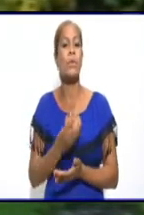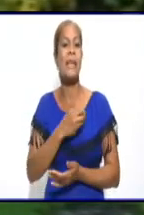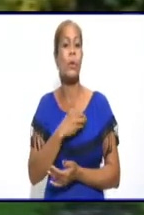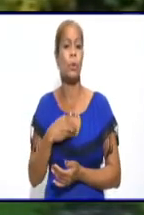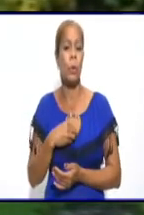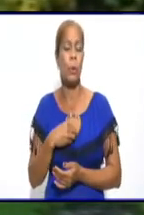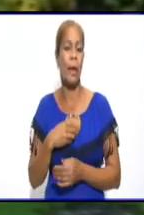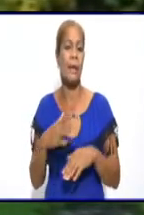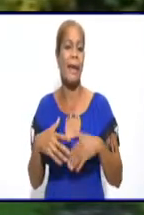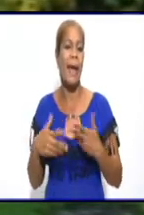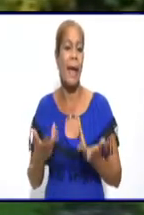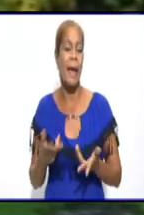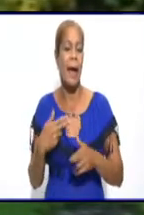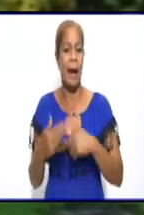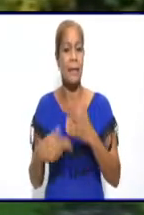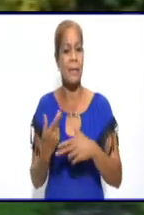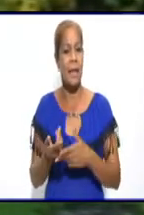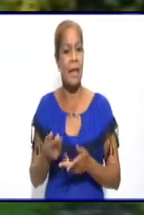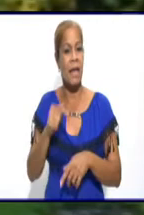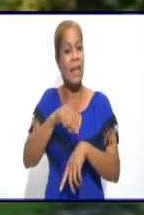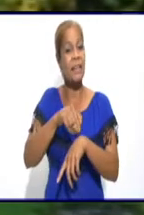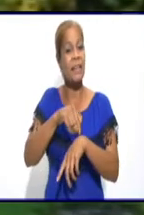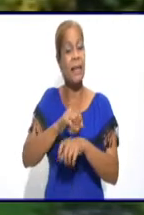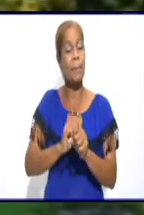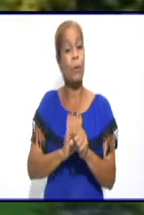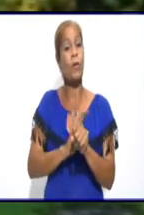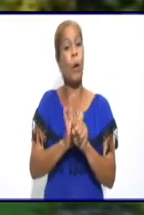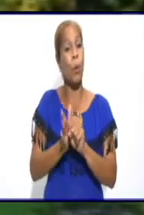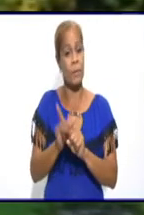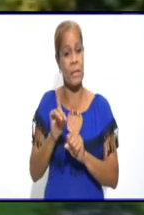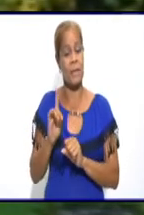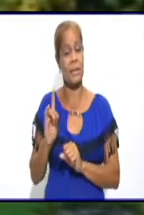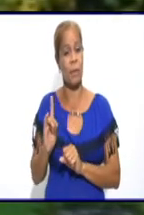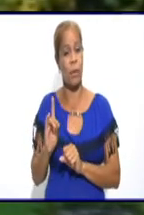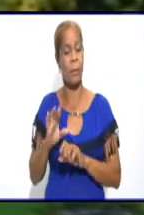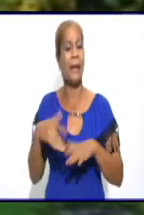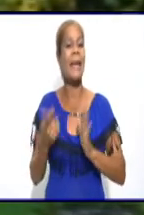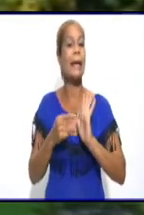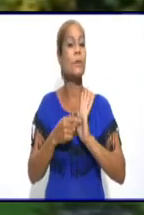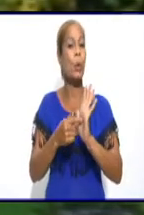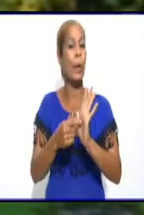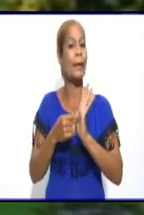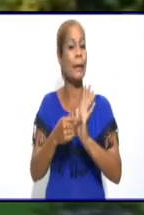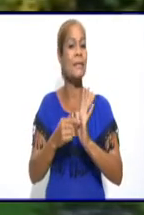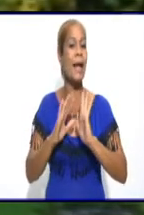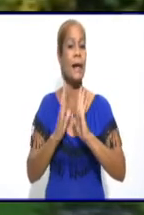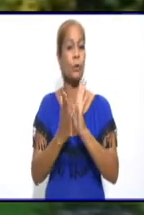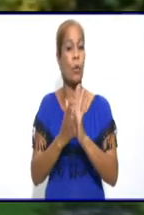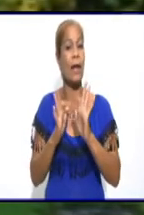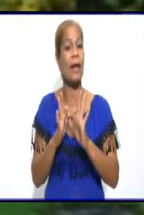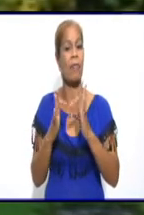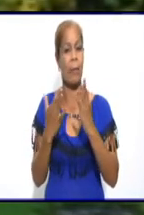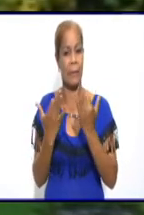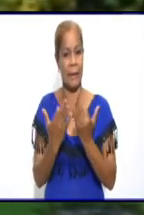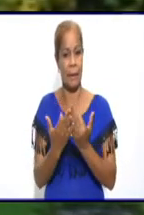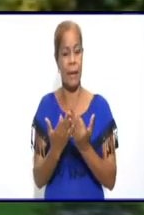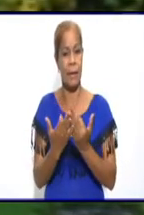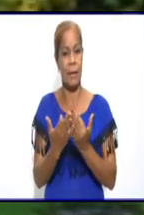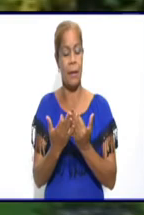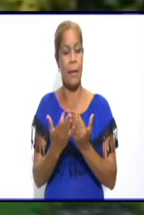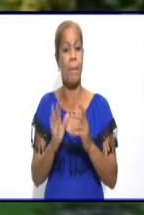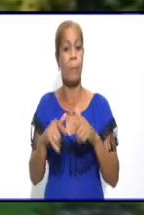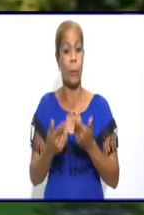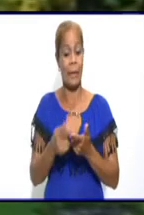en este tiempo de pandemia que se le sugiere a la familia donde en este minuto nos está viendo desde las